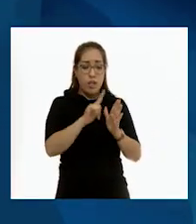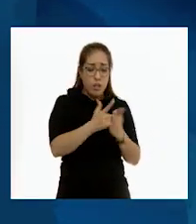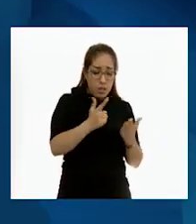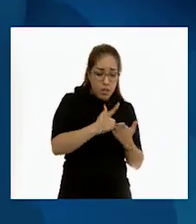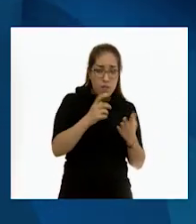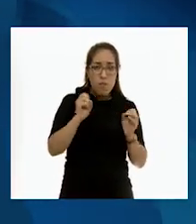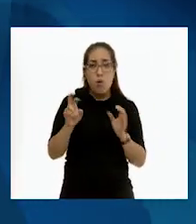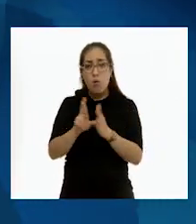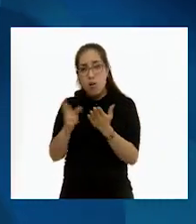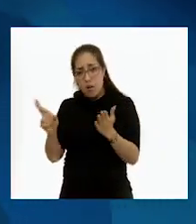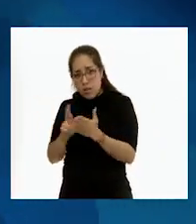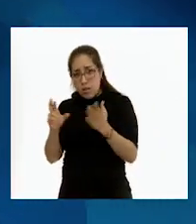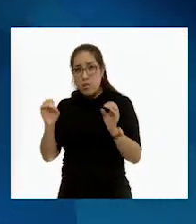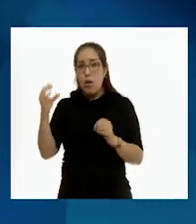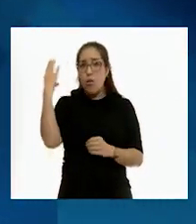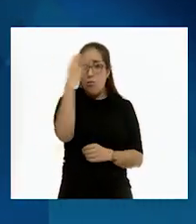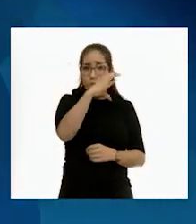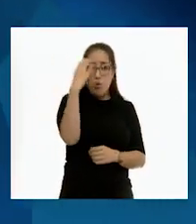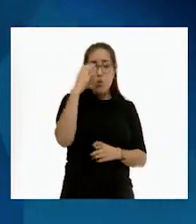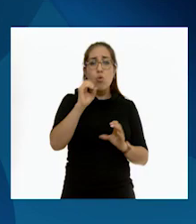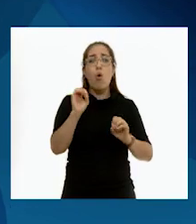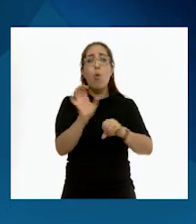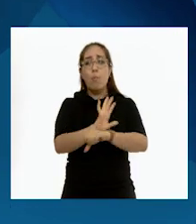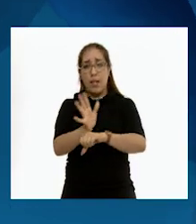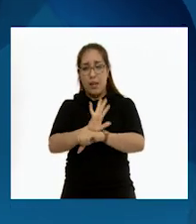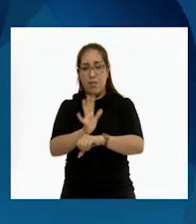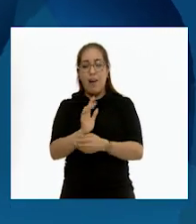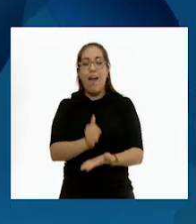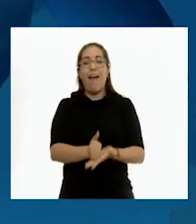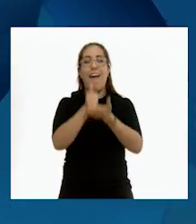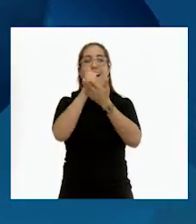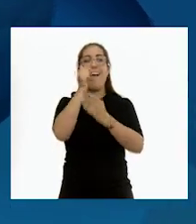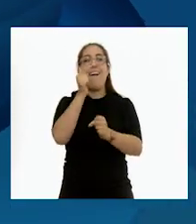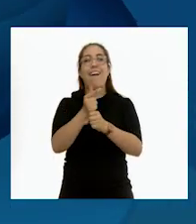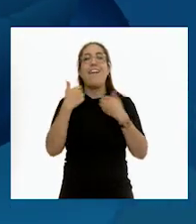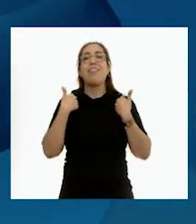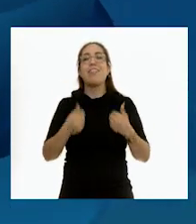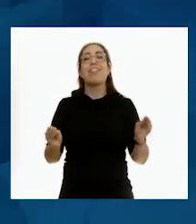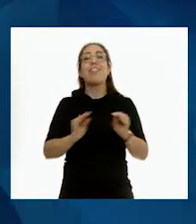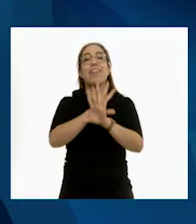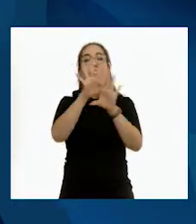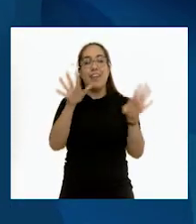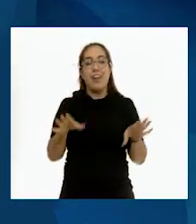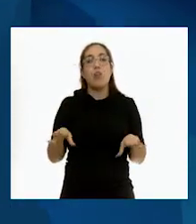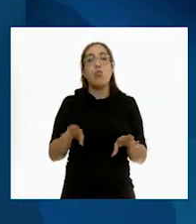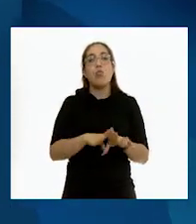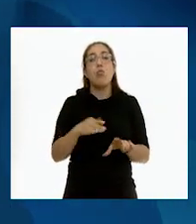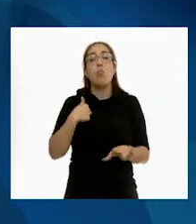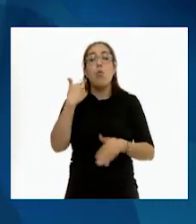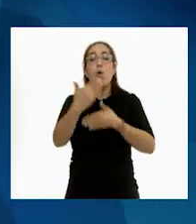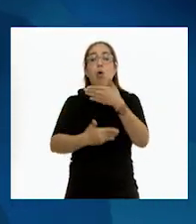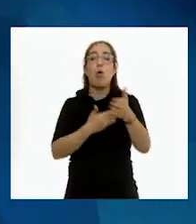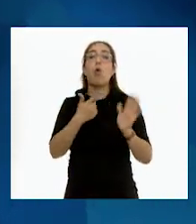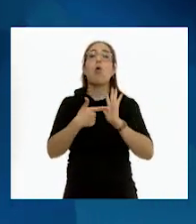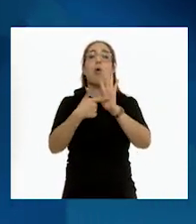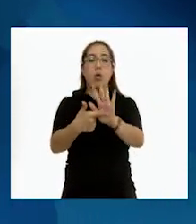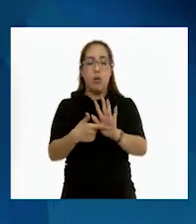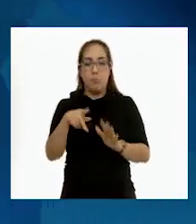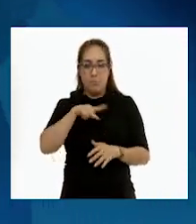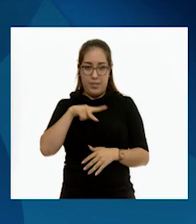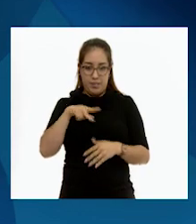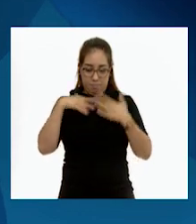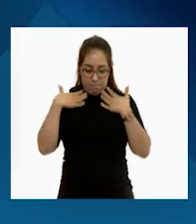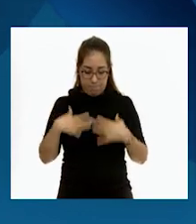revistas, fotografías o películas que nos ayuden a tener una idea clara de lo que necesitamos y de lo que vamos a representar en nuestro